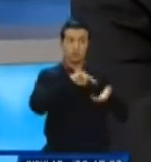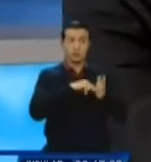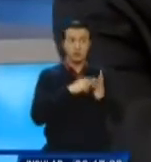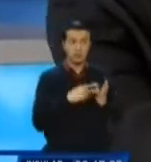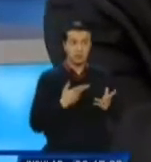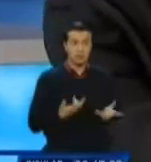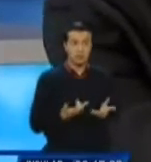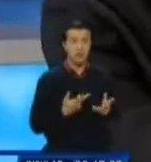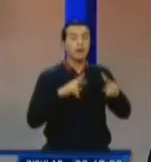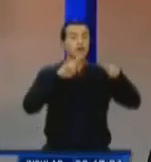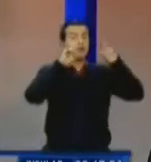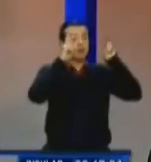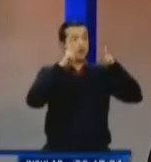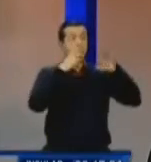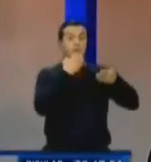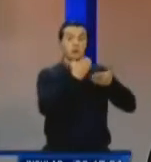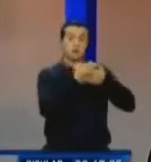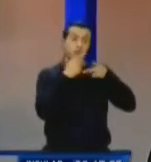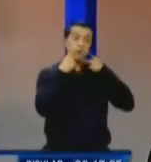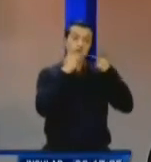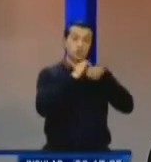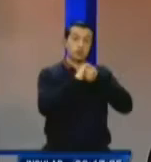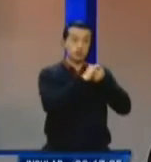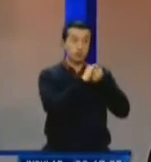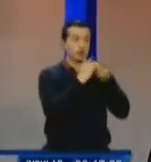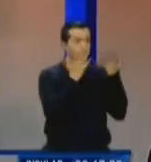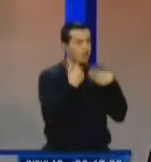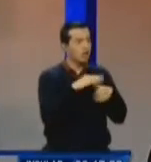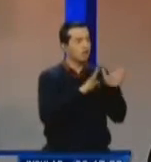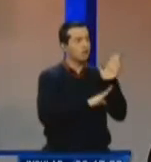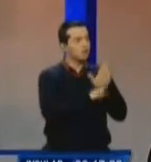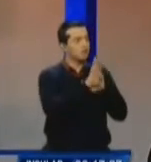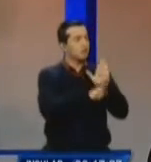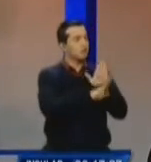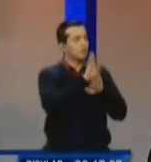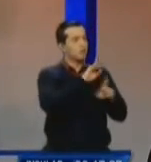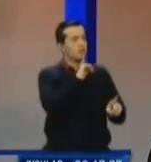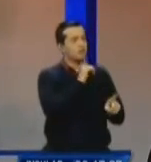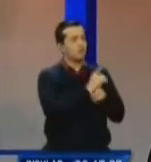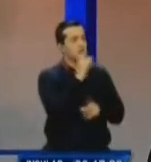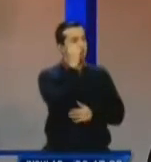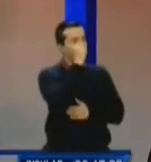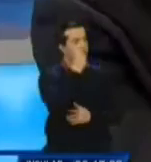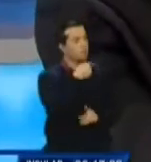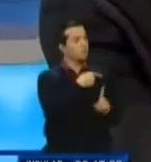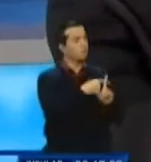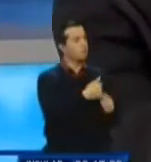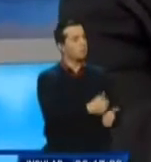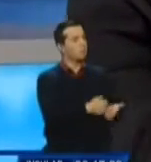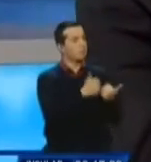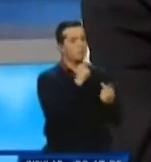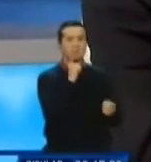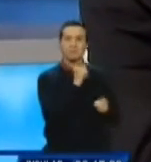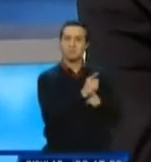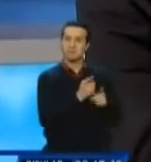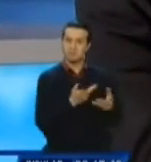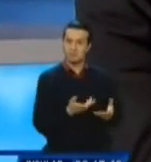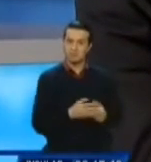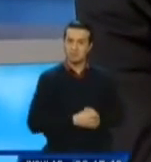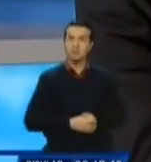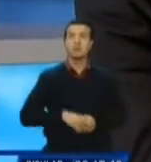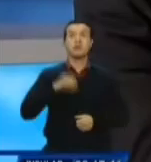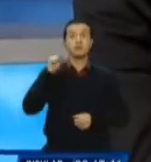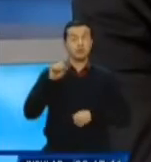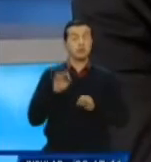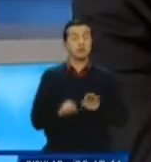que este tema de economía popular y solidaria está dando ya sus primeros efectos positivos por cierto un incremento tan importante pero